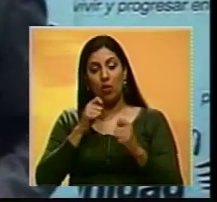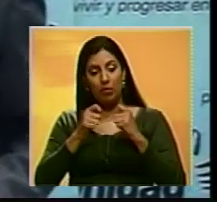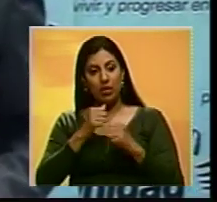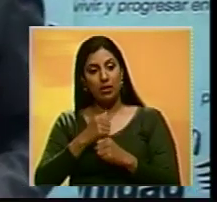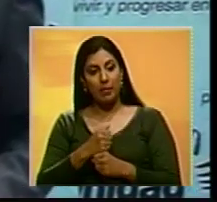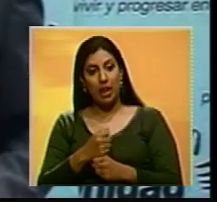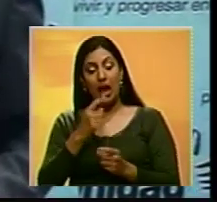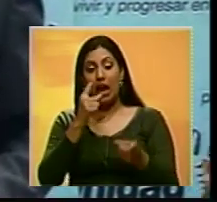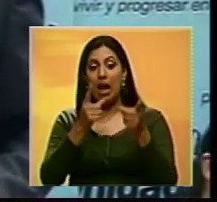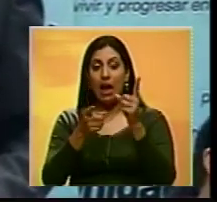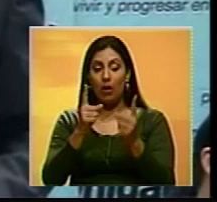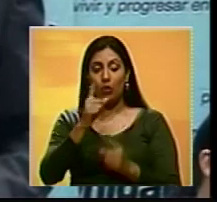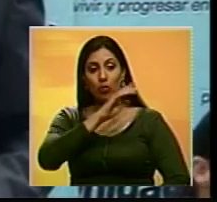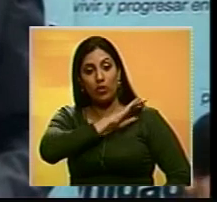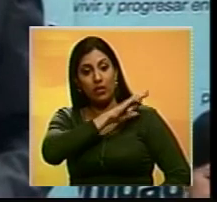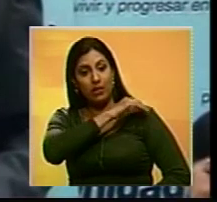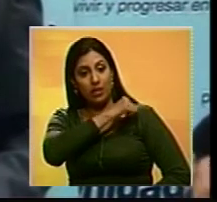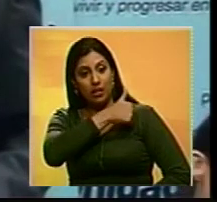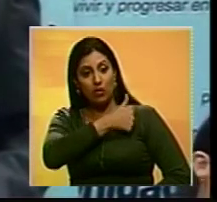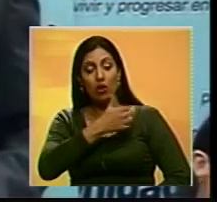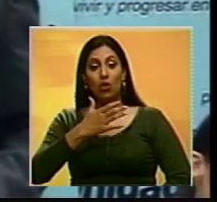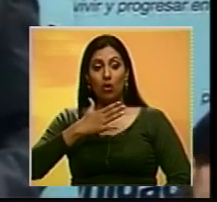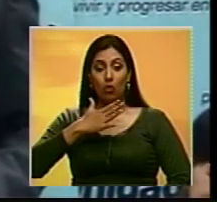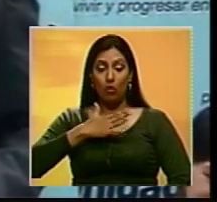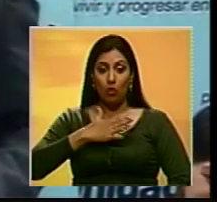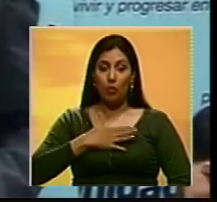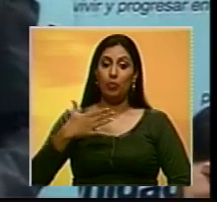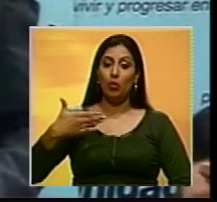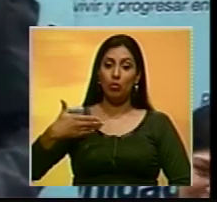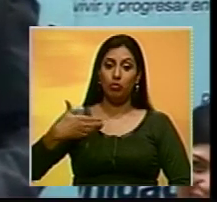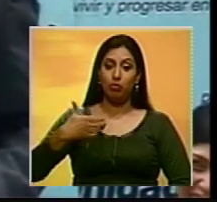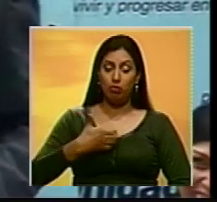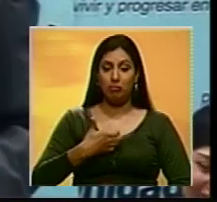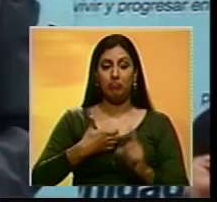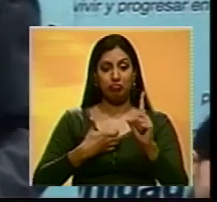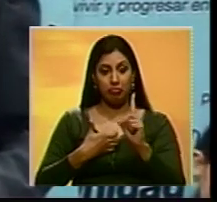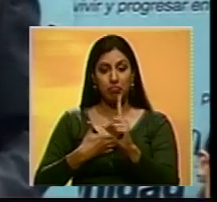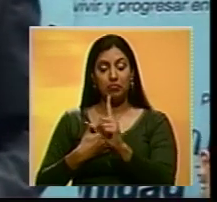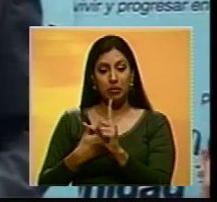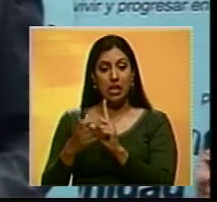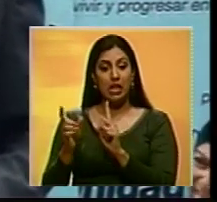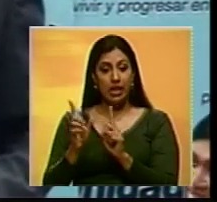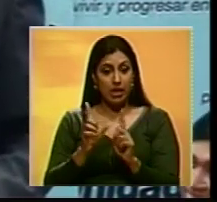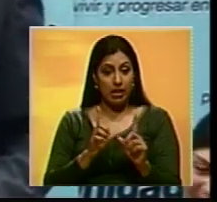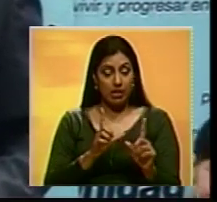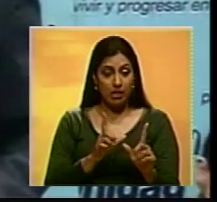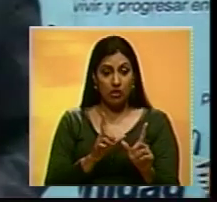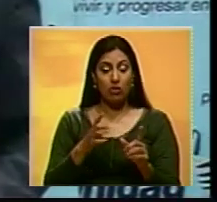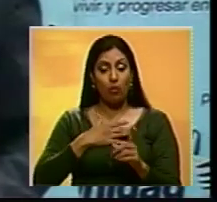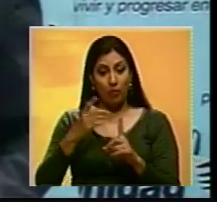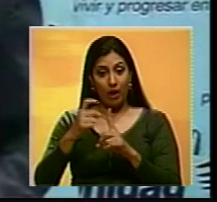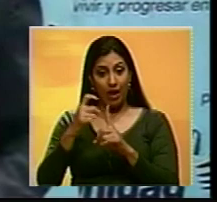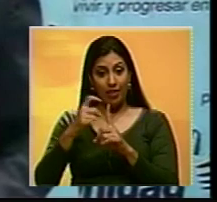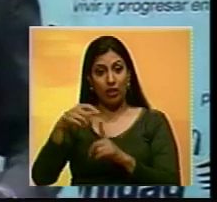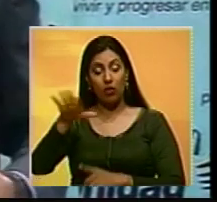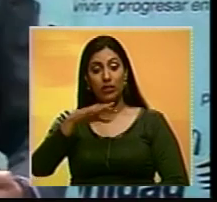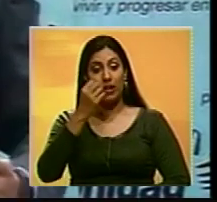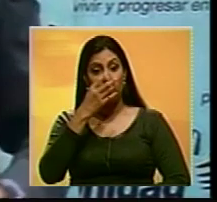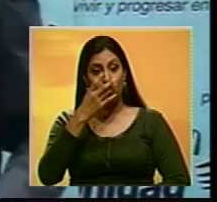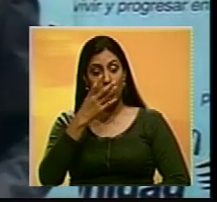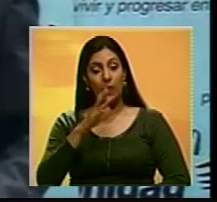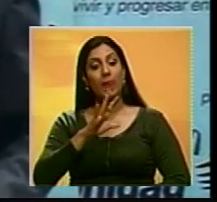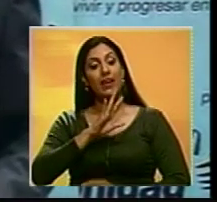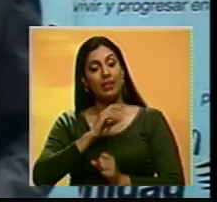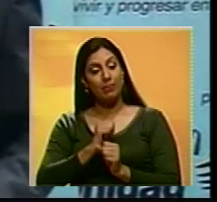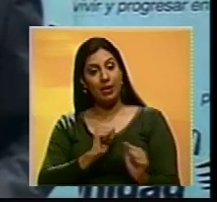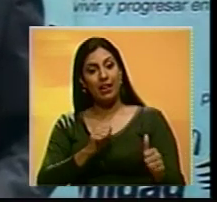visto algunos dirigentes de la Mesa de la Unidad aquí en esta sede de Acción Democrática en la Florida, donde